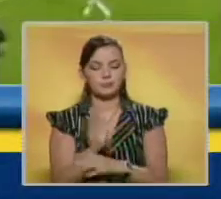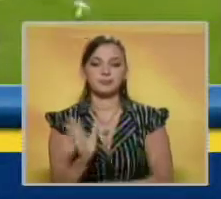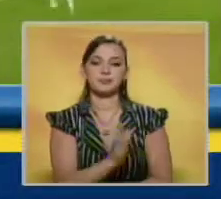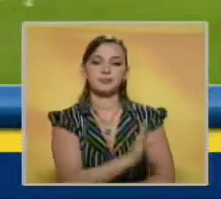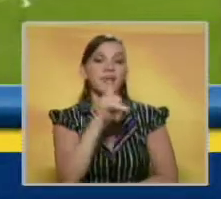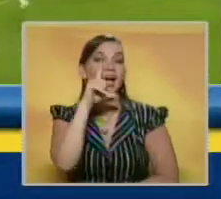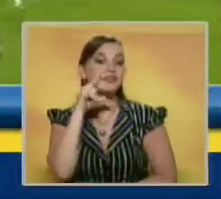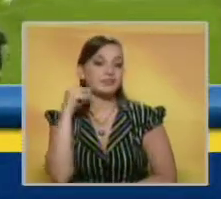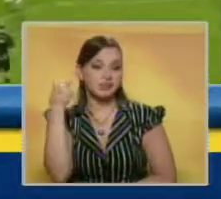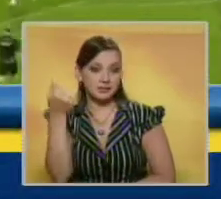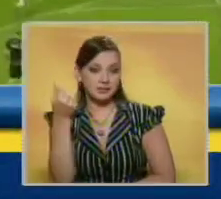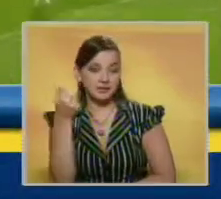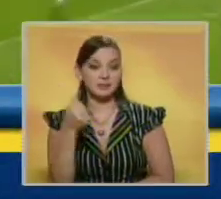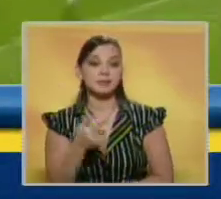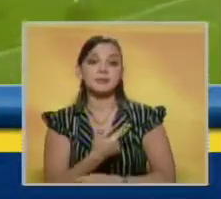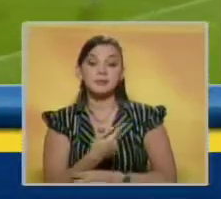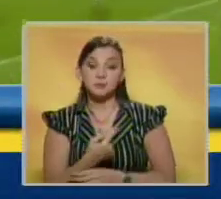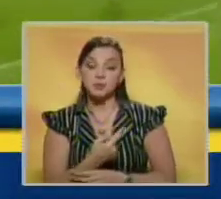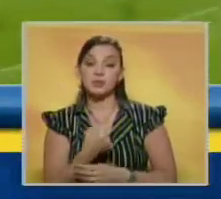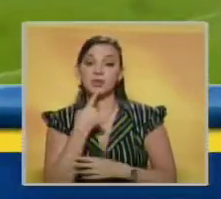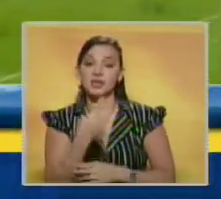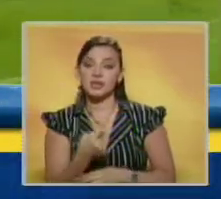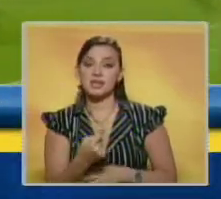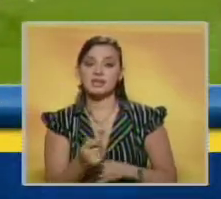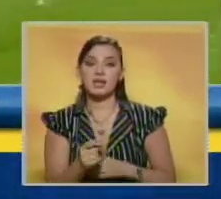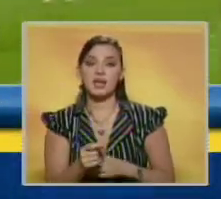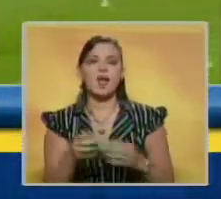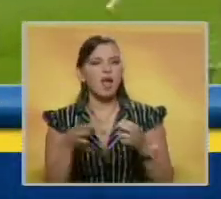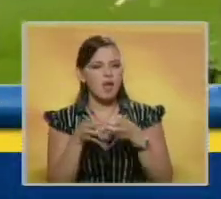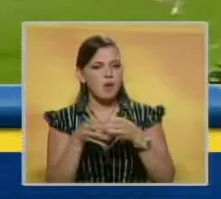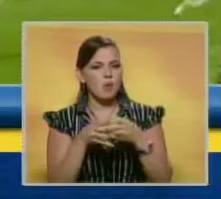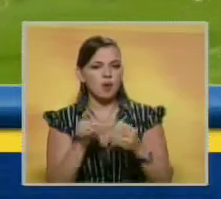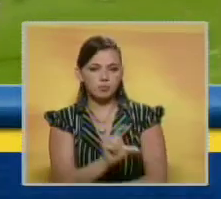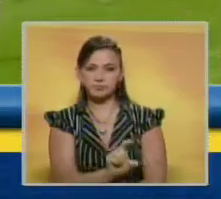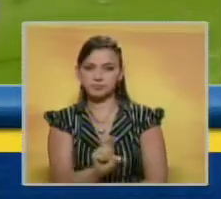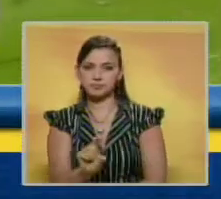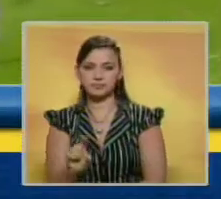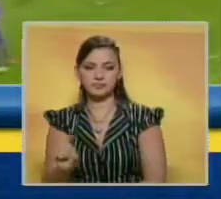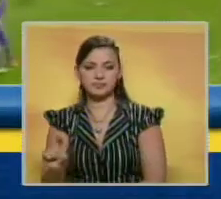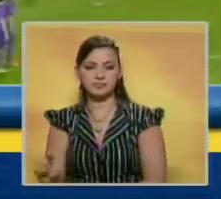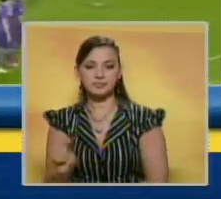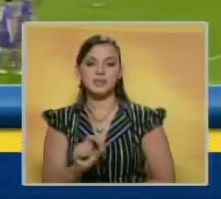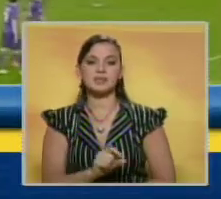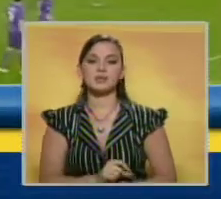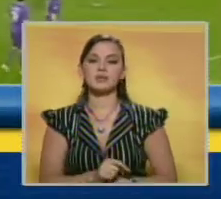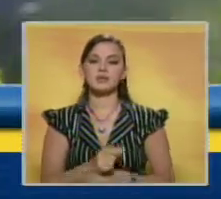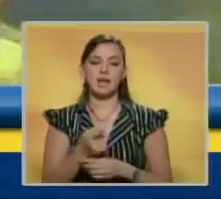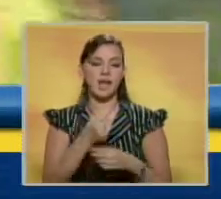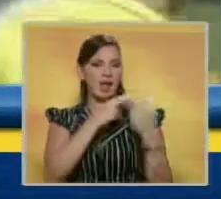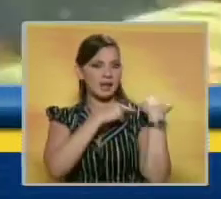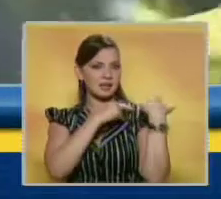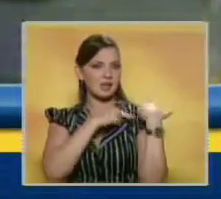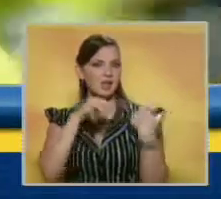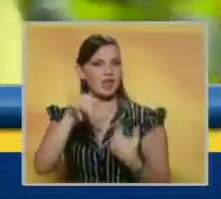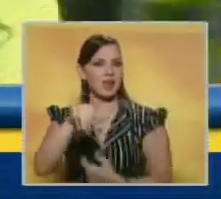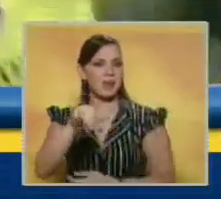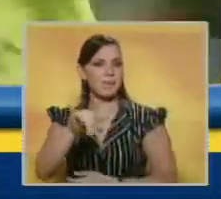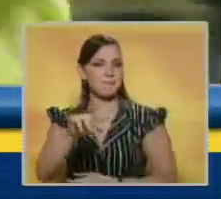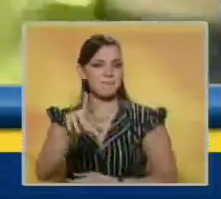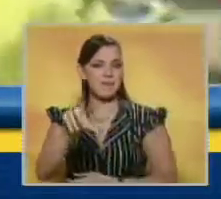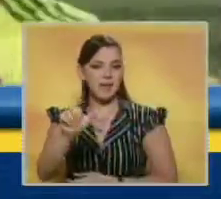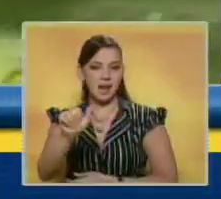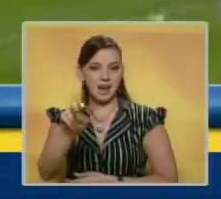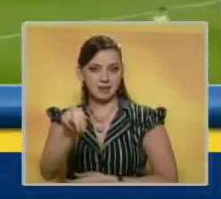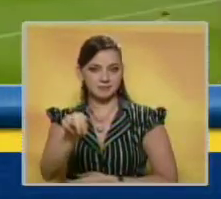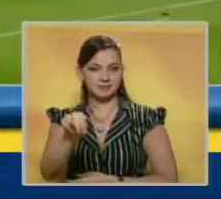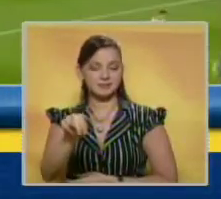en Florencia, la Fiorentina tensó más la delgada cuerda que sostiene al Pipo Filippo Inzaghi como técnico del Milan, tras superar al cuadro rossonero